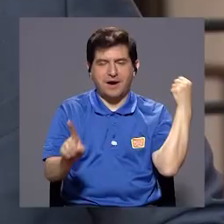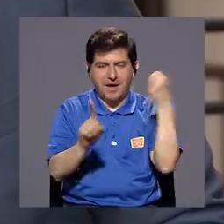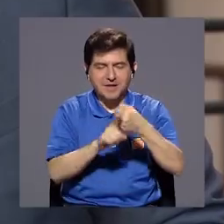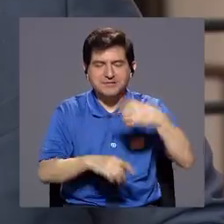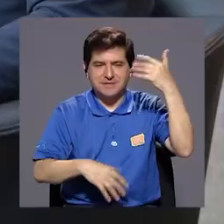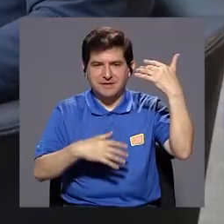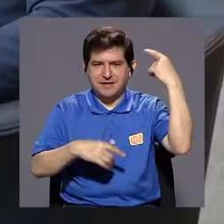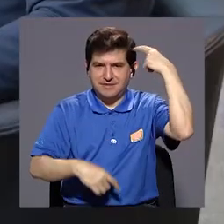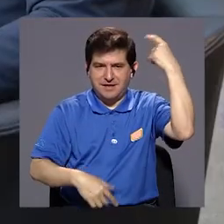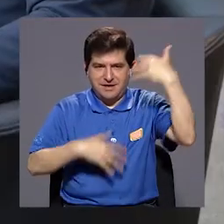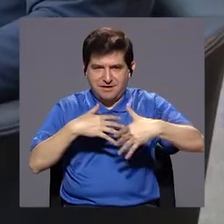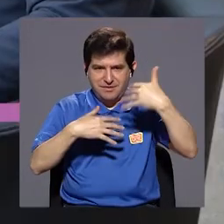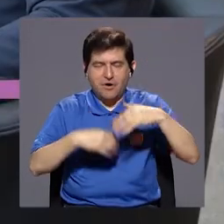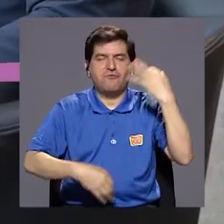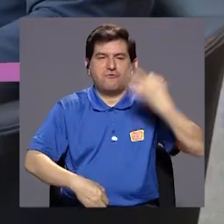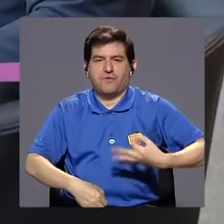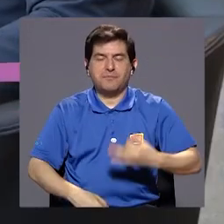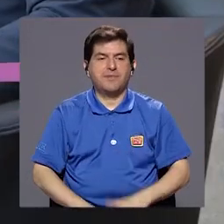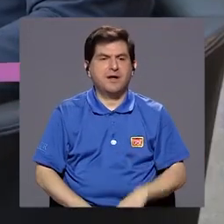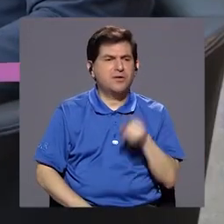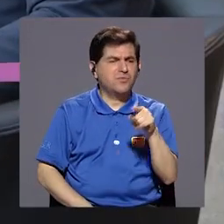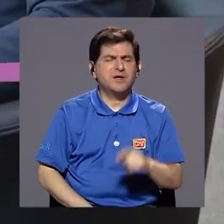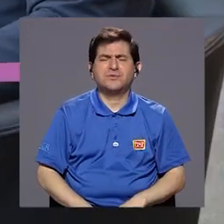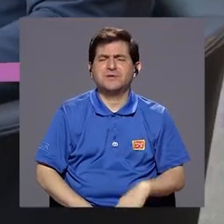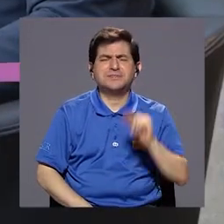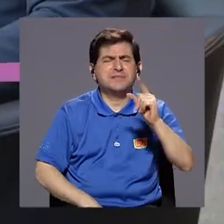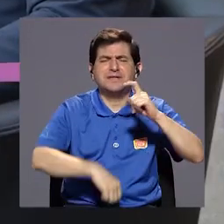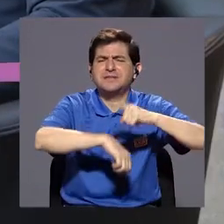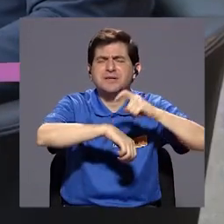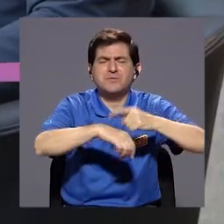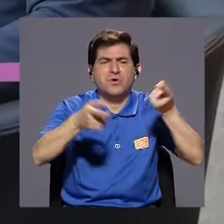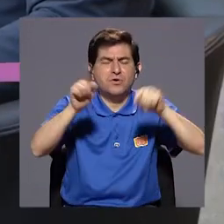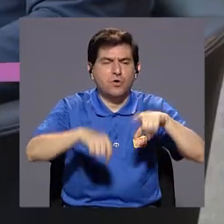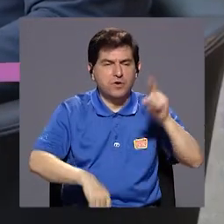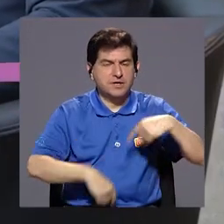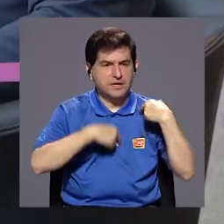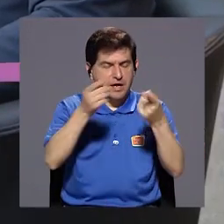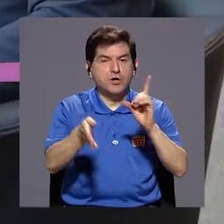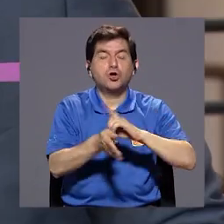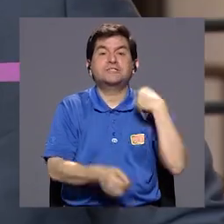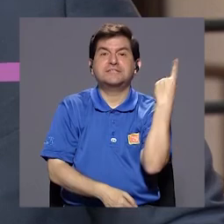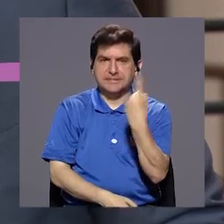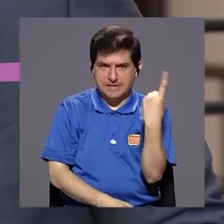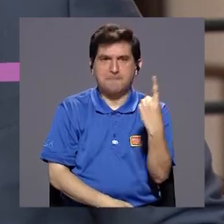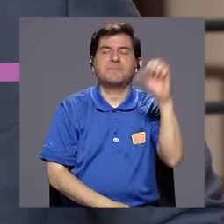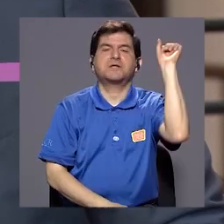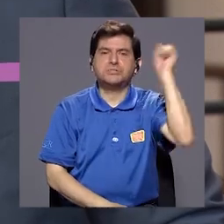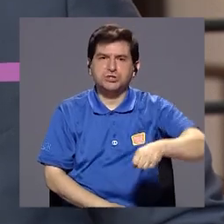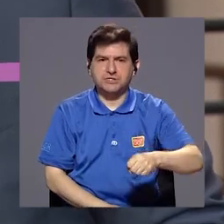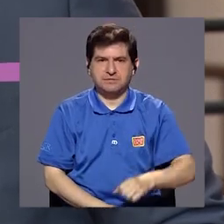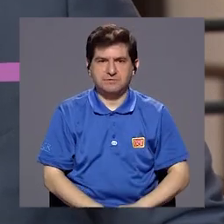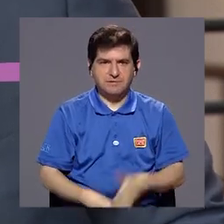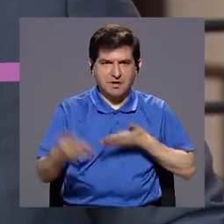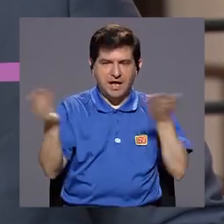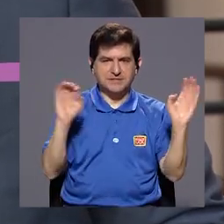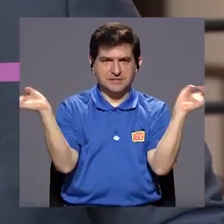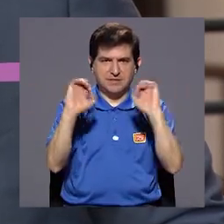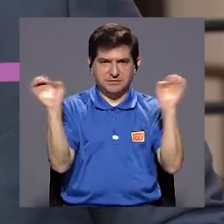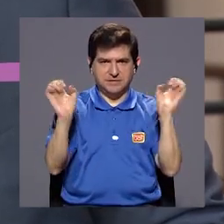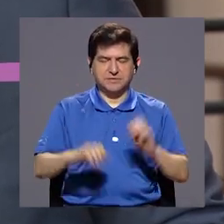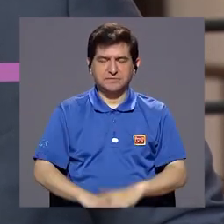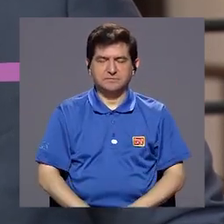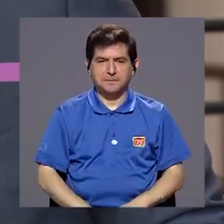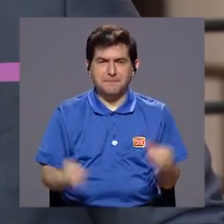cerebrovascular ya formal. Pero siempre que se da este evento transitorio, ¿es necesario asistir al médico? Siempre, siempre y al servicio de